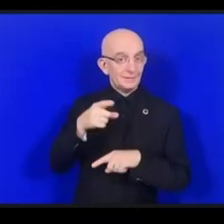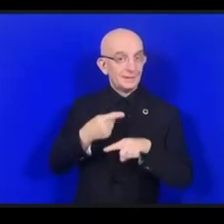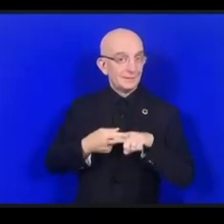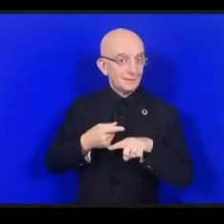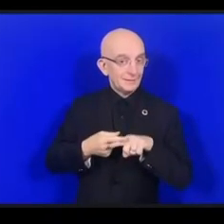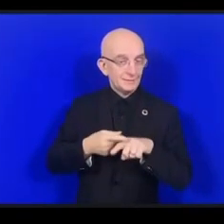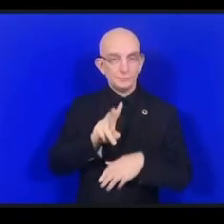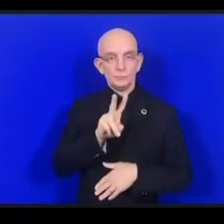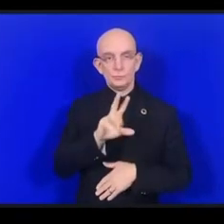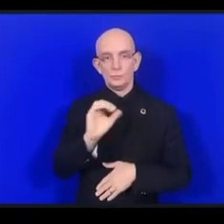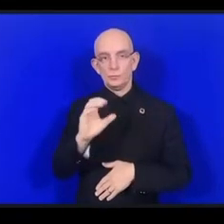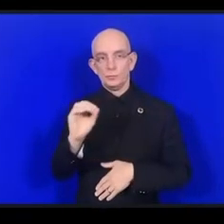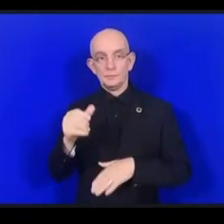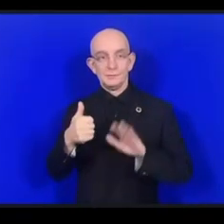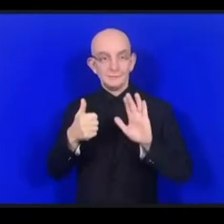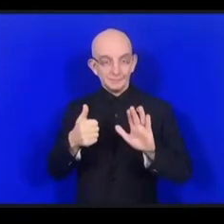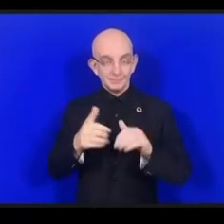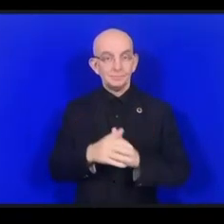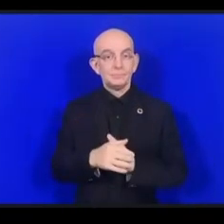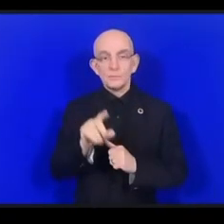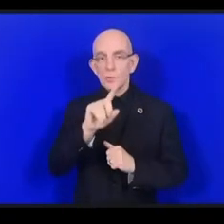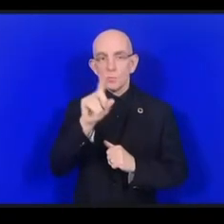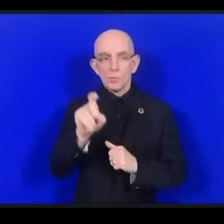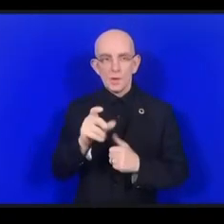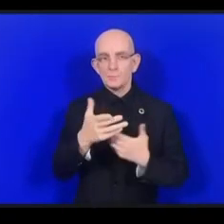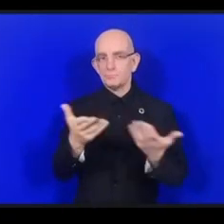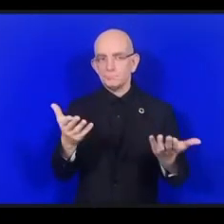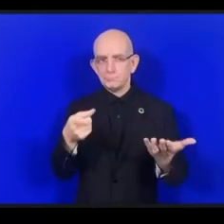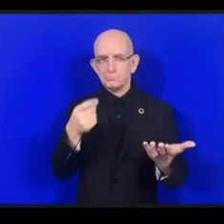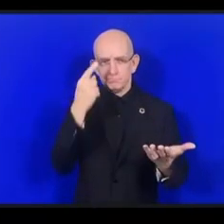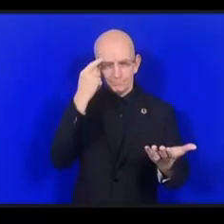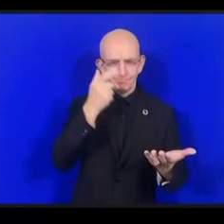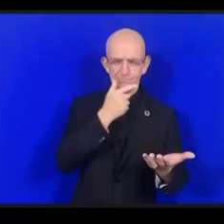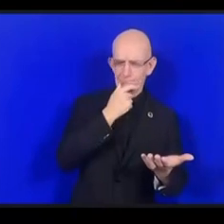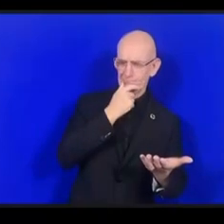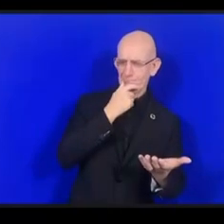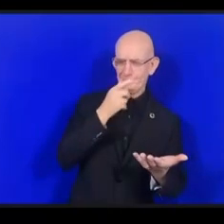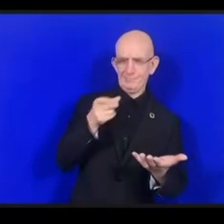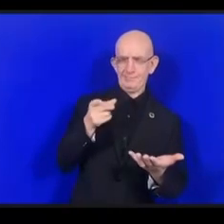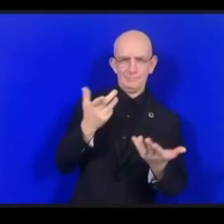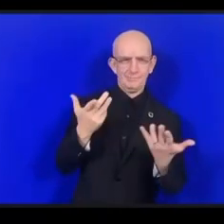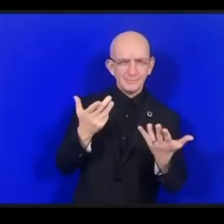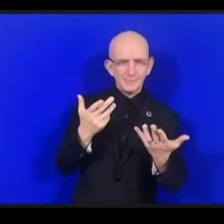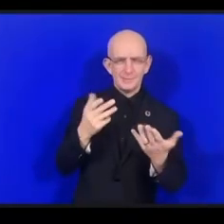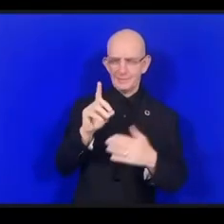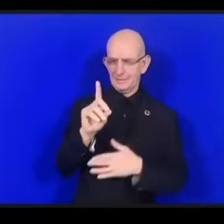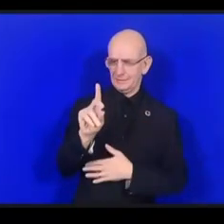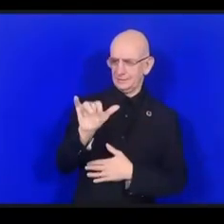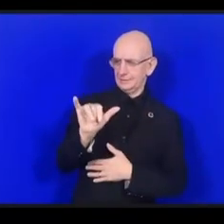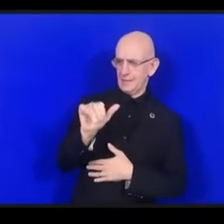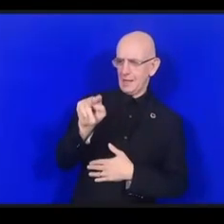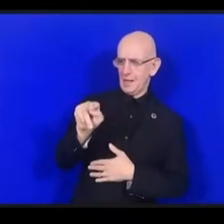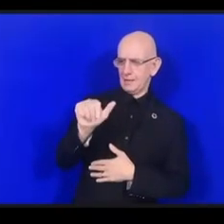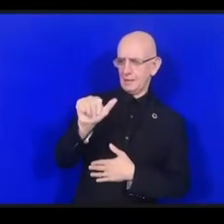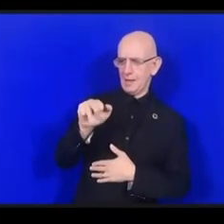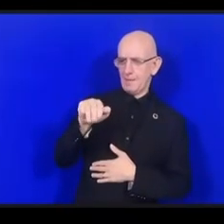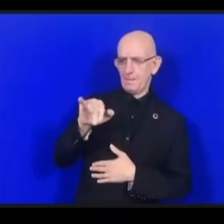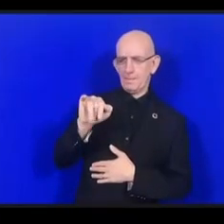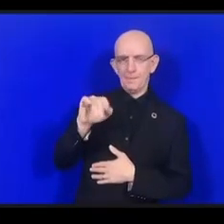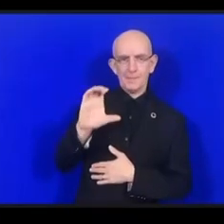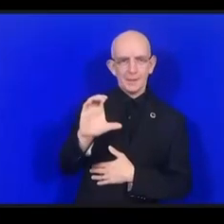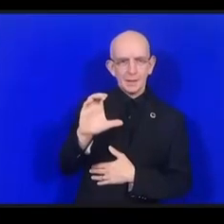ese título coaliciones dinámicas Por qué se llaman así pues por una razón muy simple puesto que había algunos que el